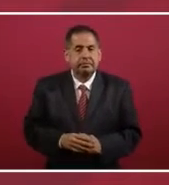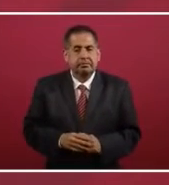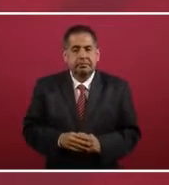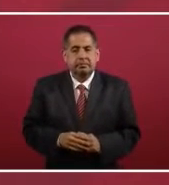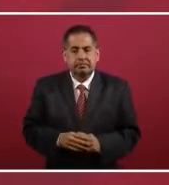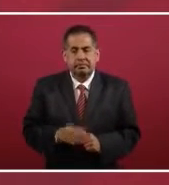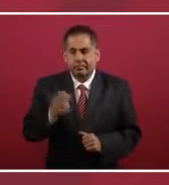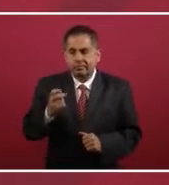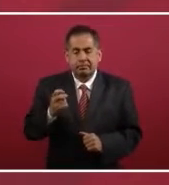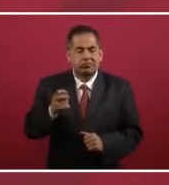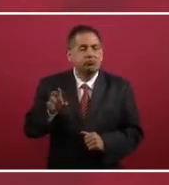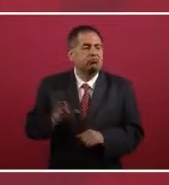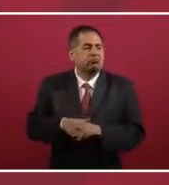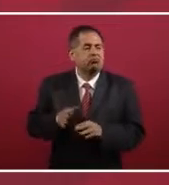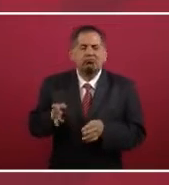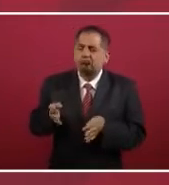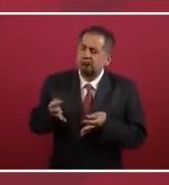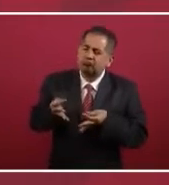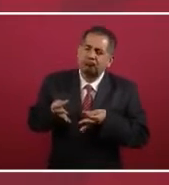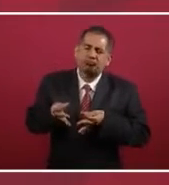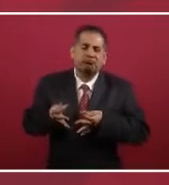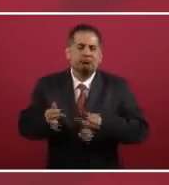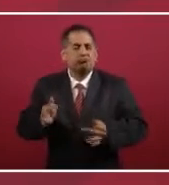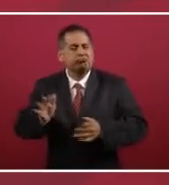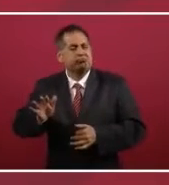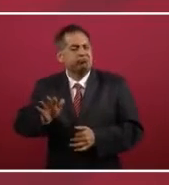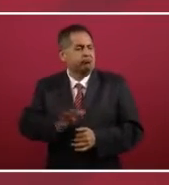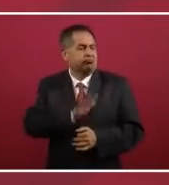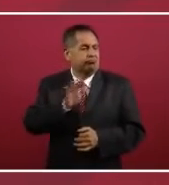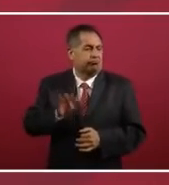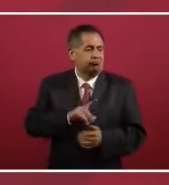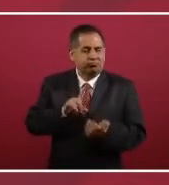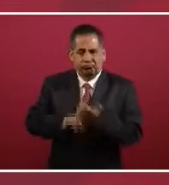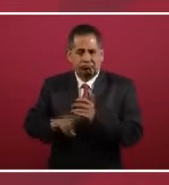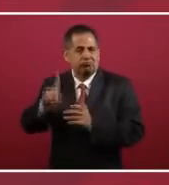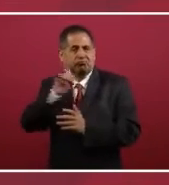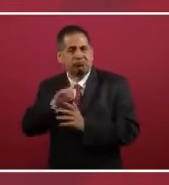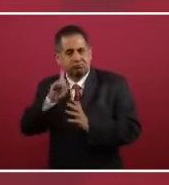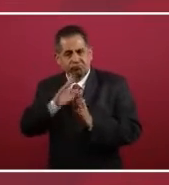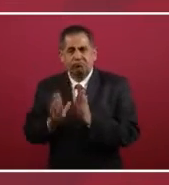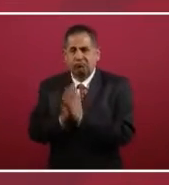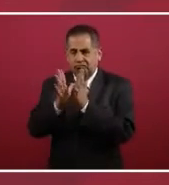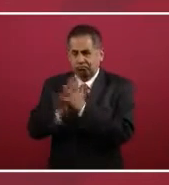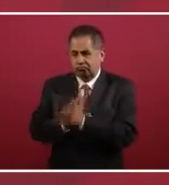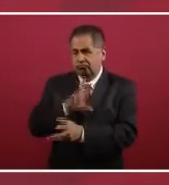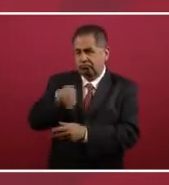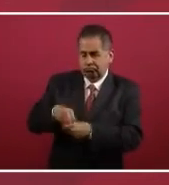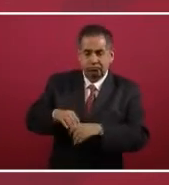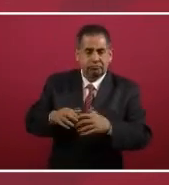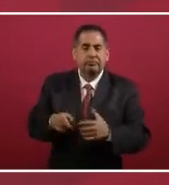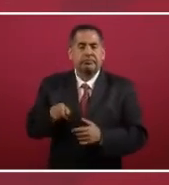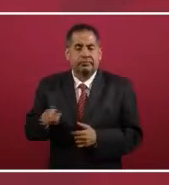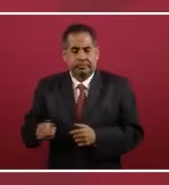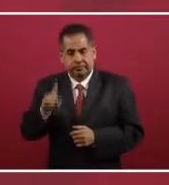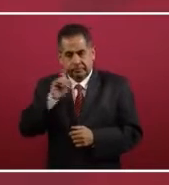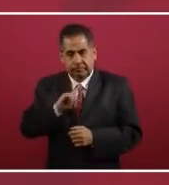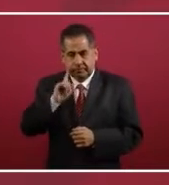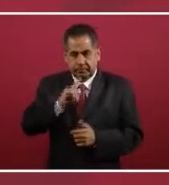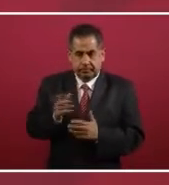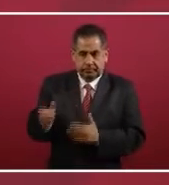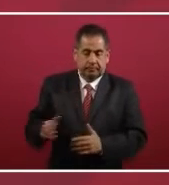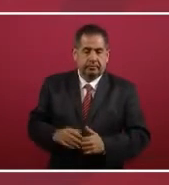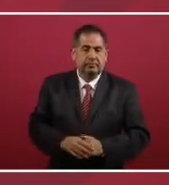por ese toque, por esa participación sensible de las